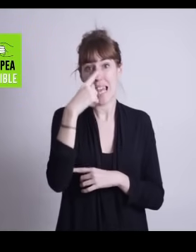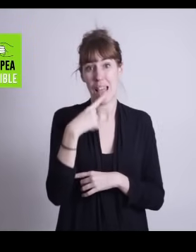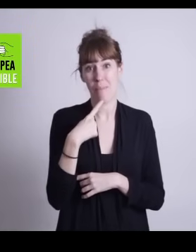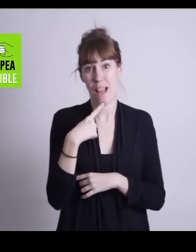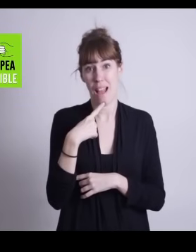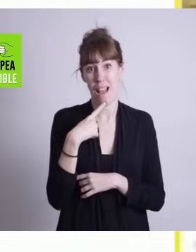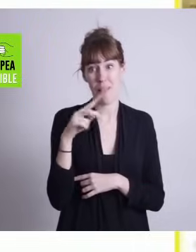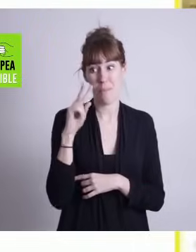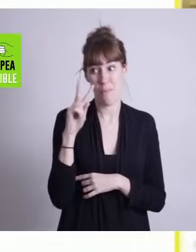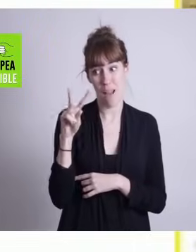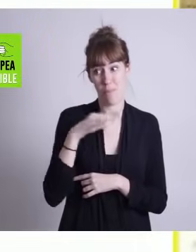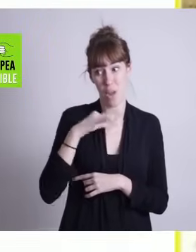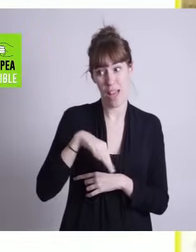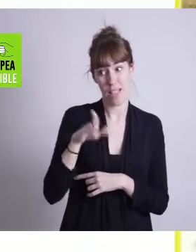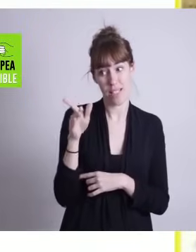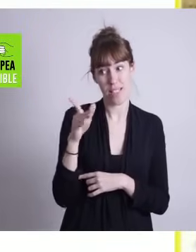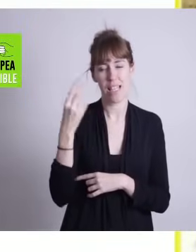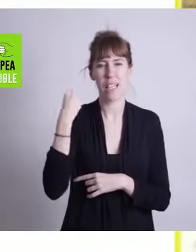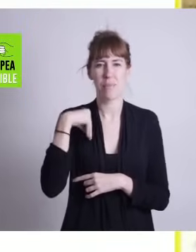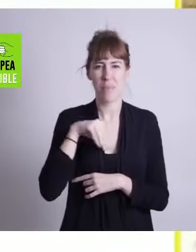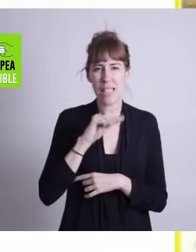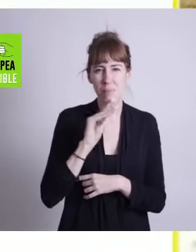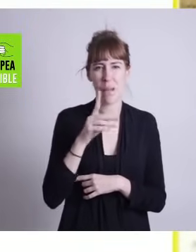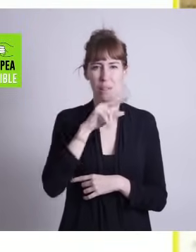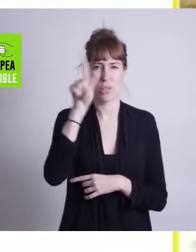realmente a lo que me estoy refiriendo.